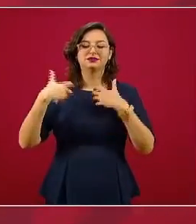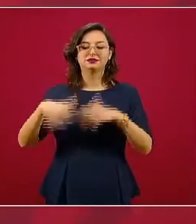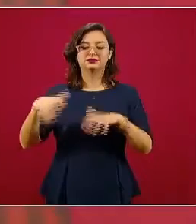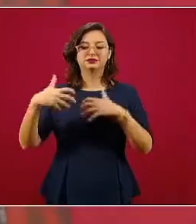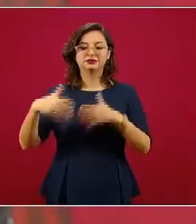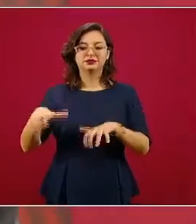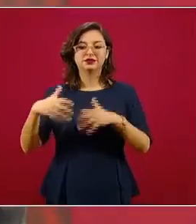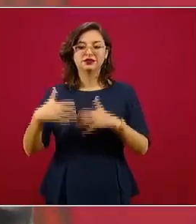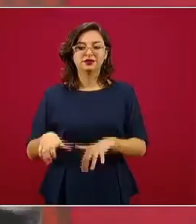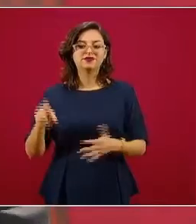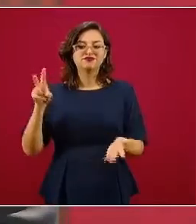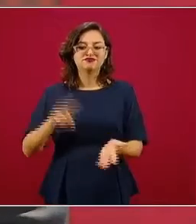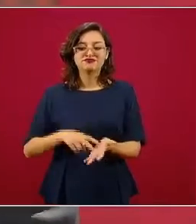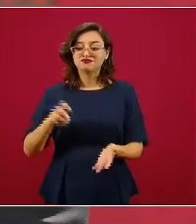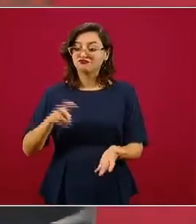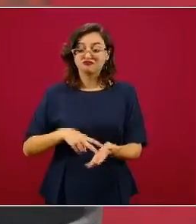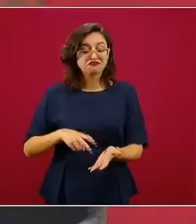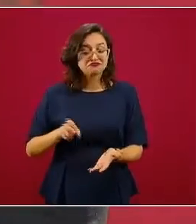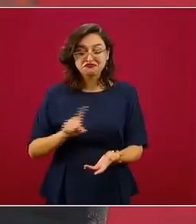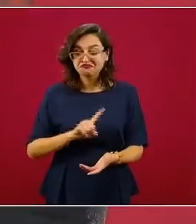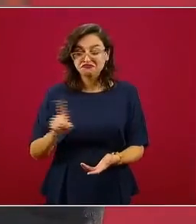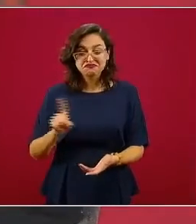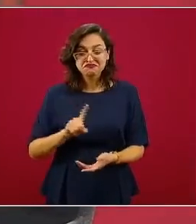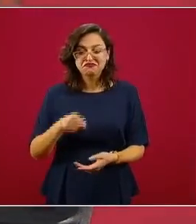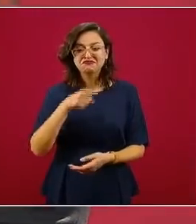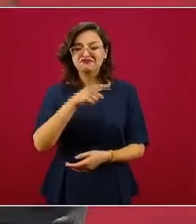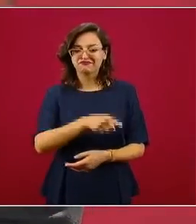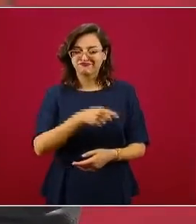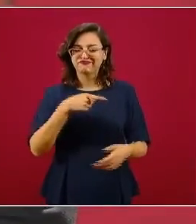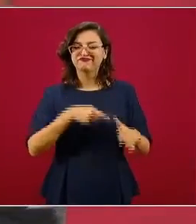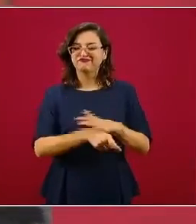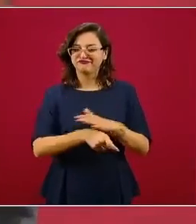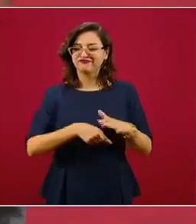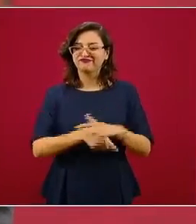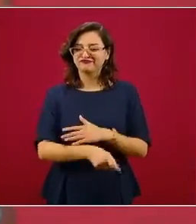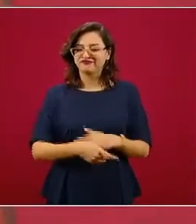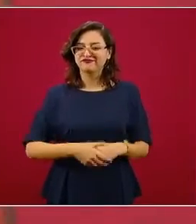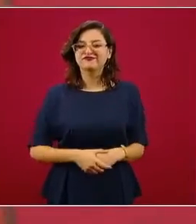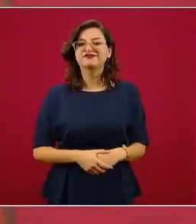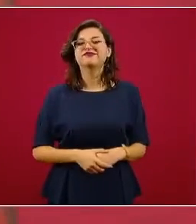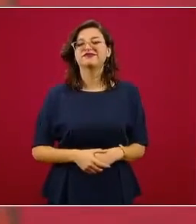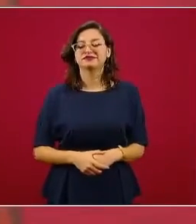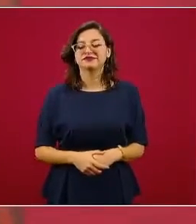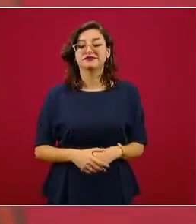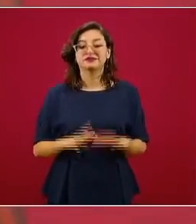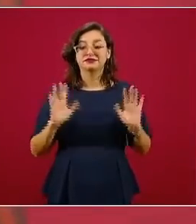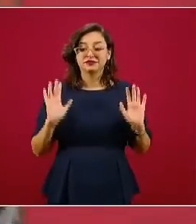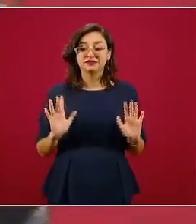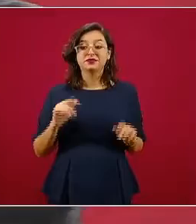no brinque es charro, el que no brinque es charro, el que vaya